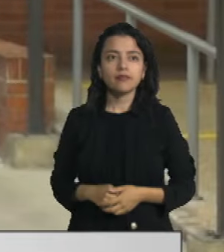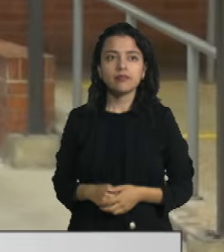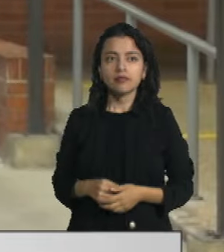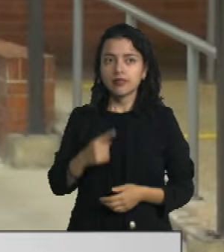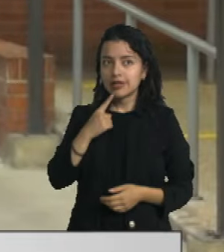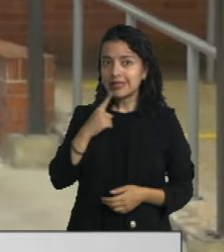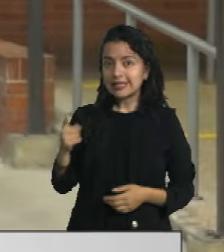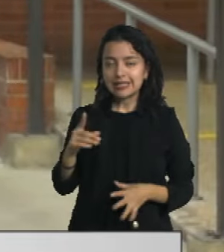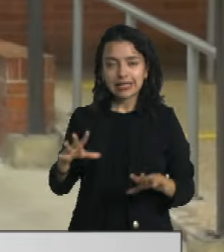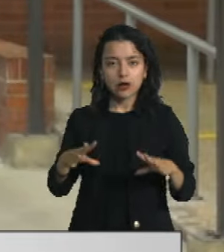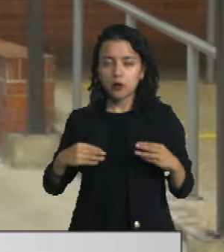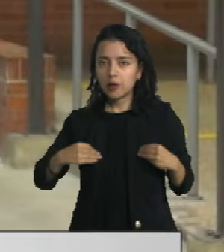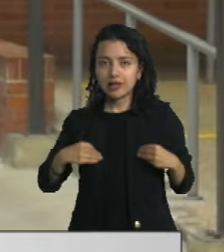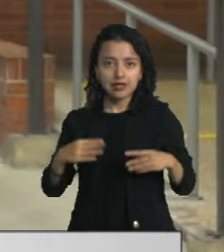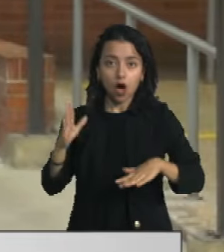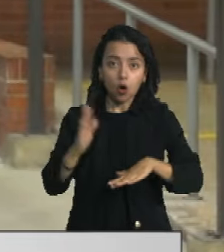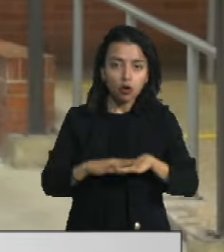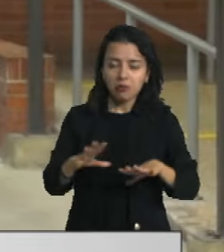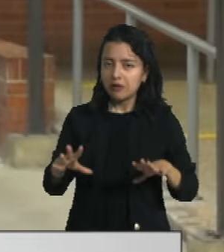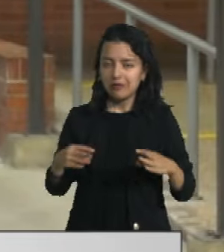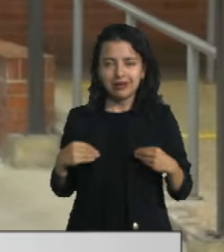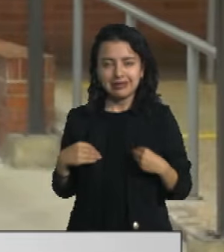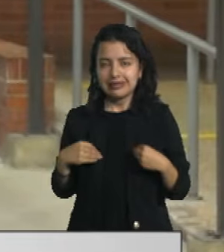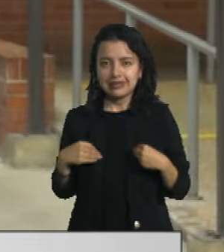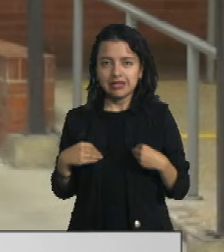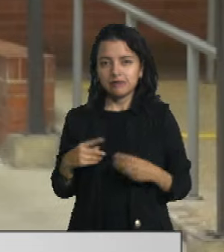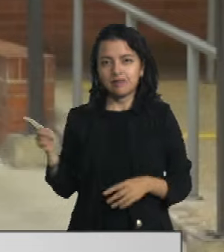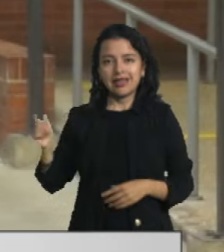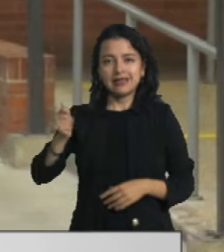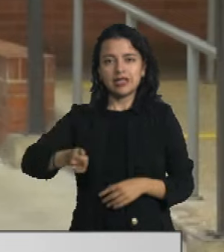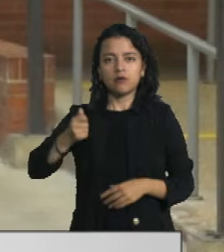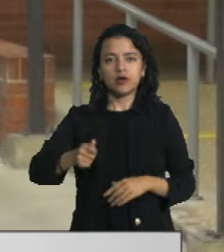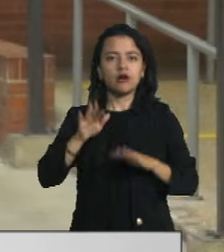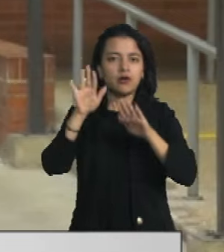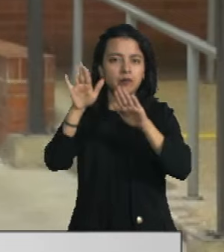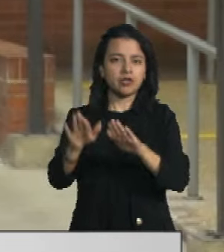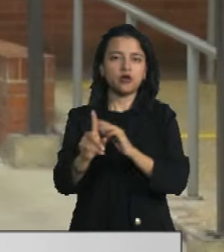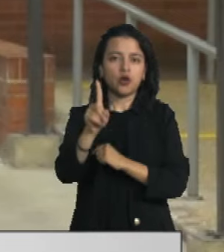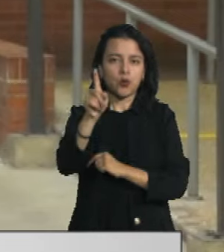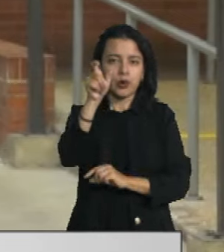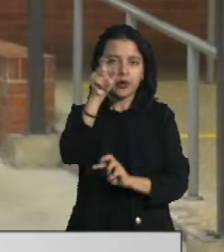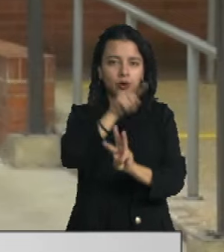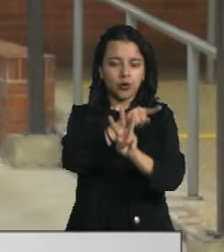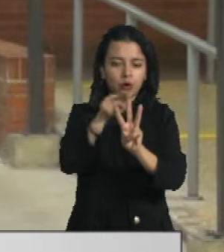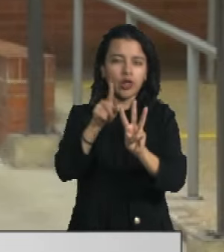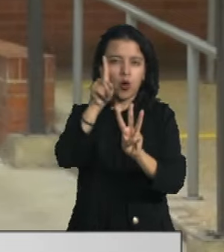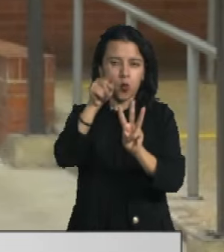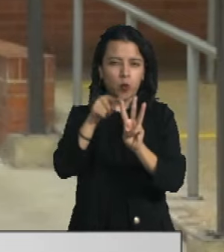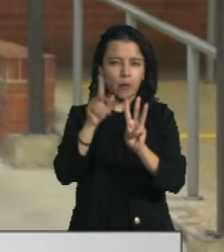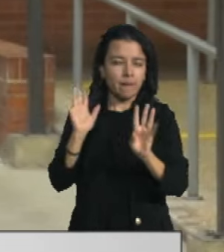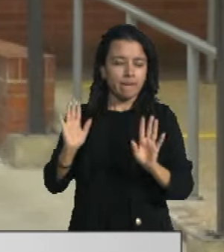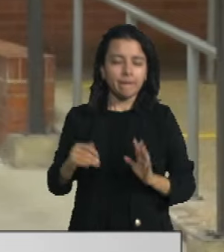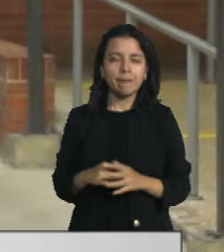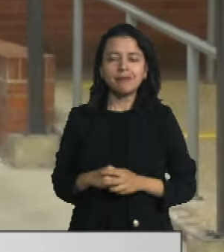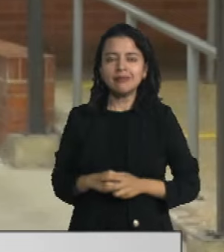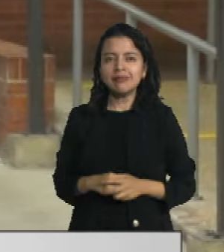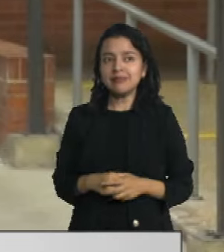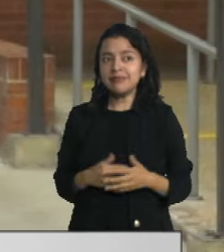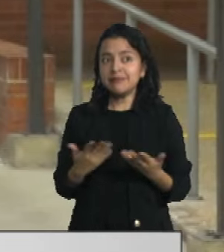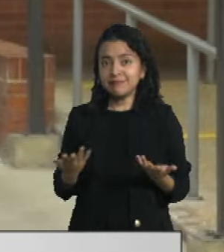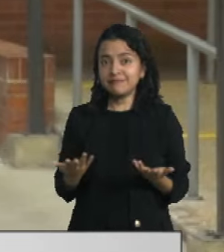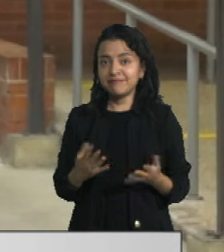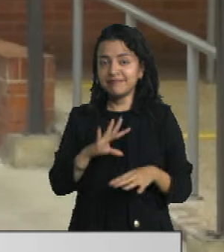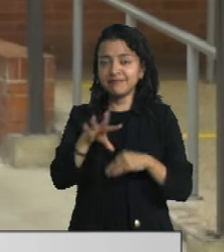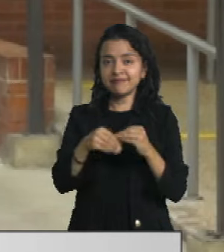dice entonces Francisco Bernate, abogado de uno de los implicados en este caso de corrupción en la Unidad Nacional de Gestión de Riesgo. Quien también